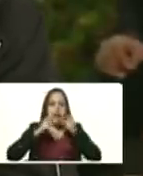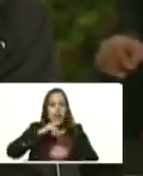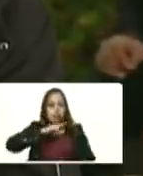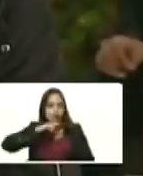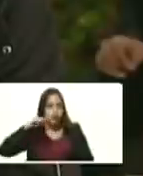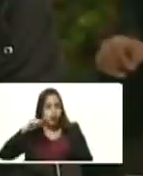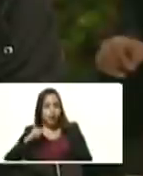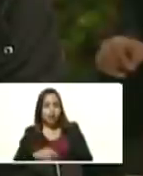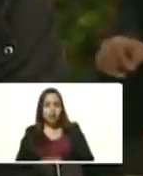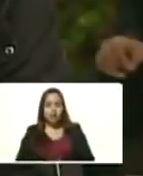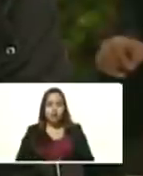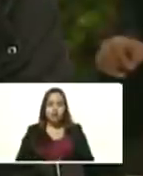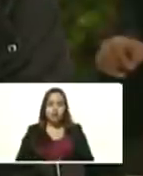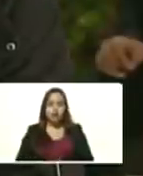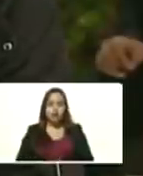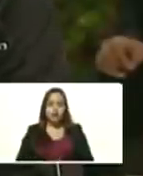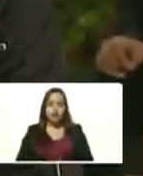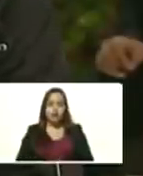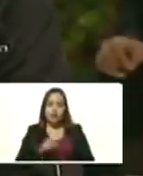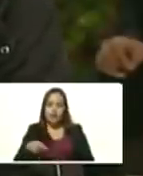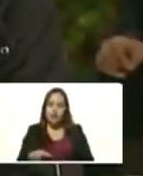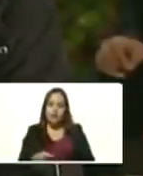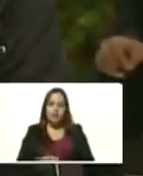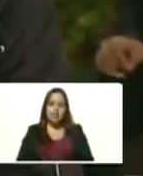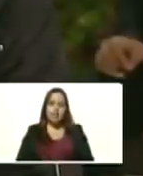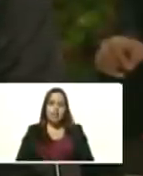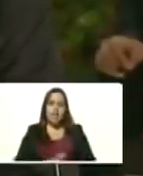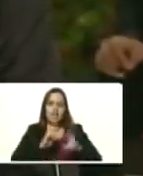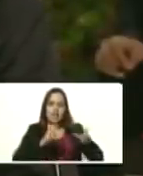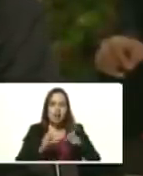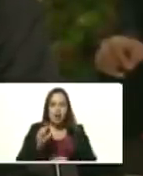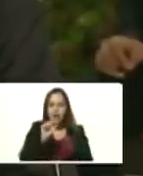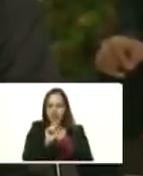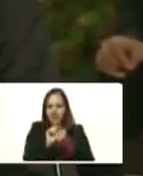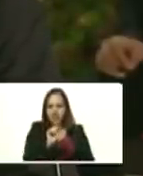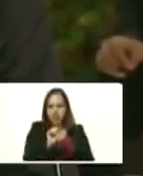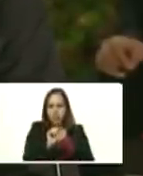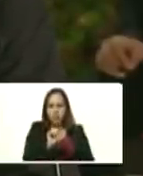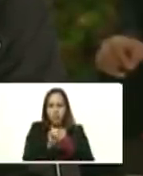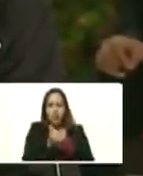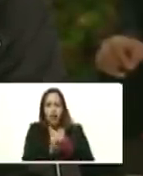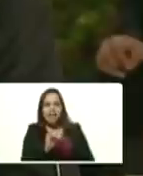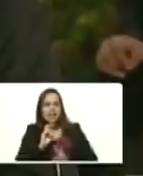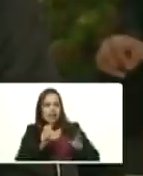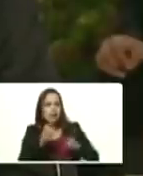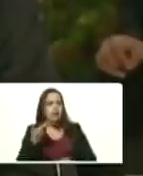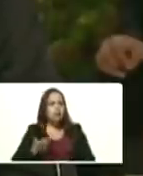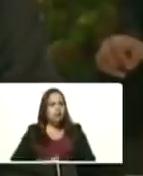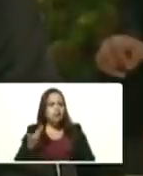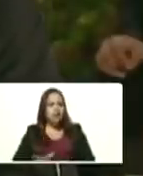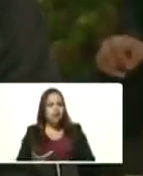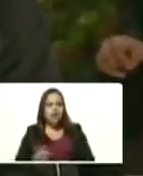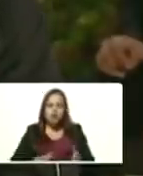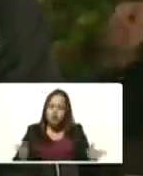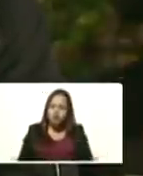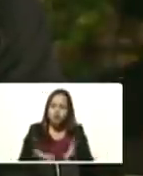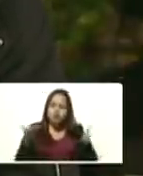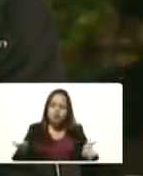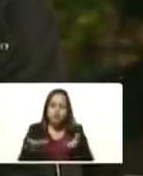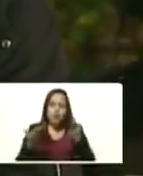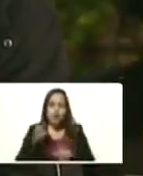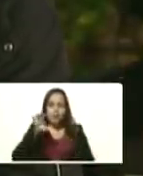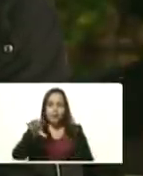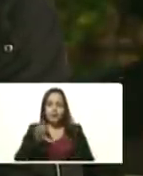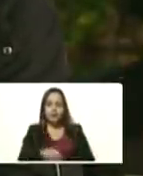y el tema del frijol que es un tema que está corriendo bastante auge en el